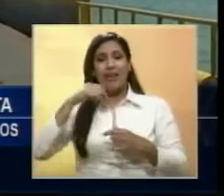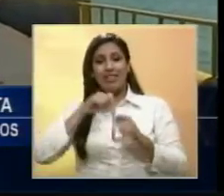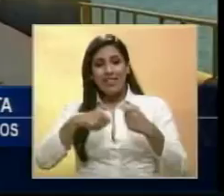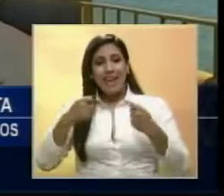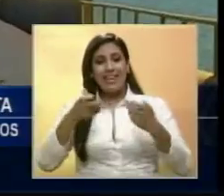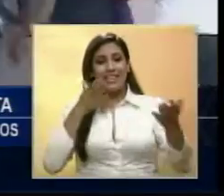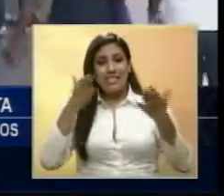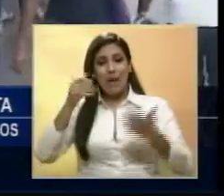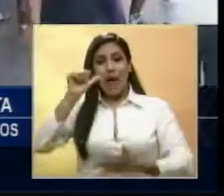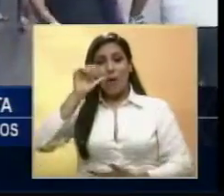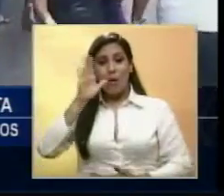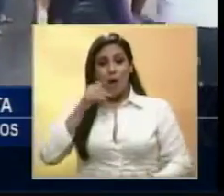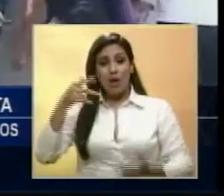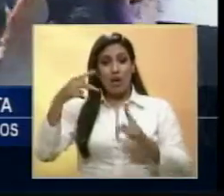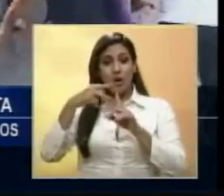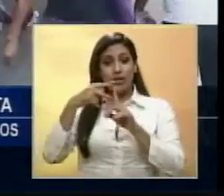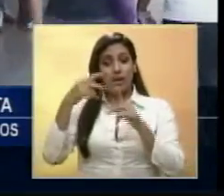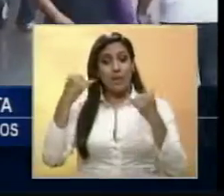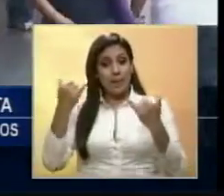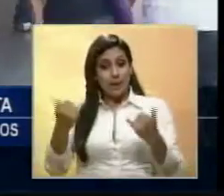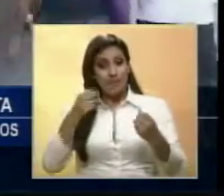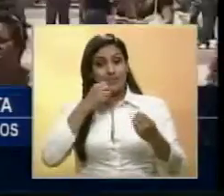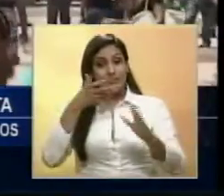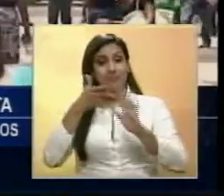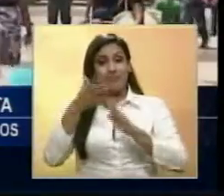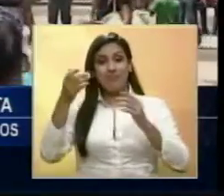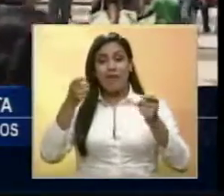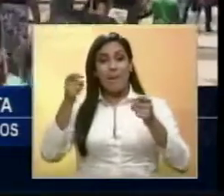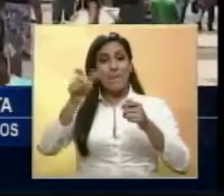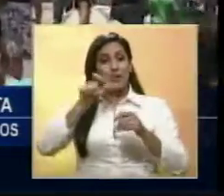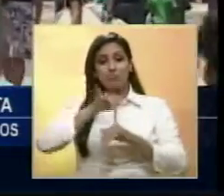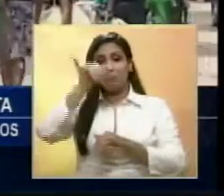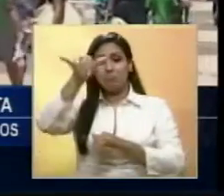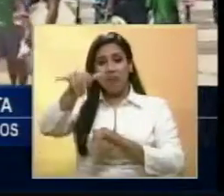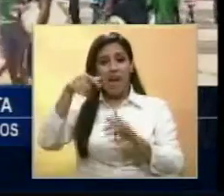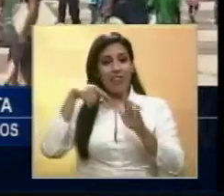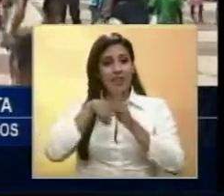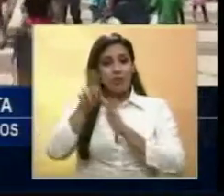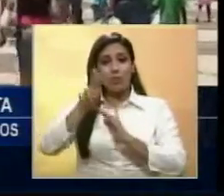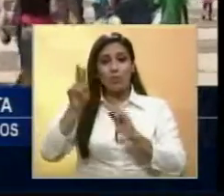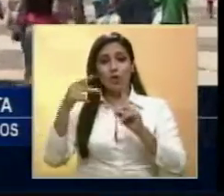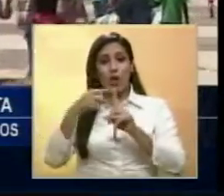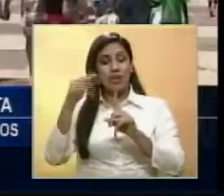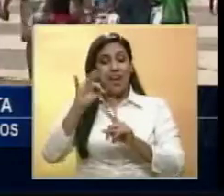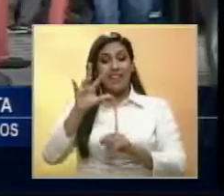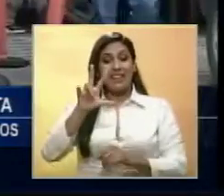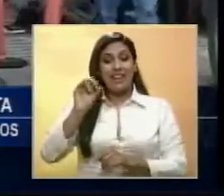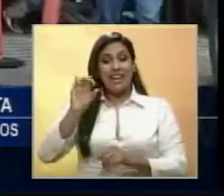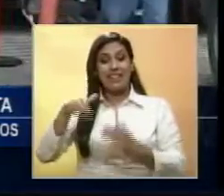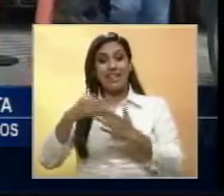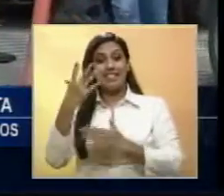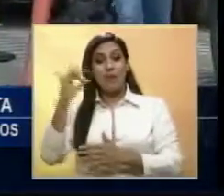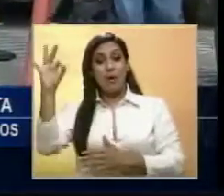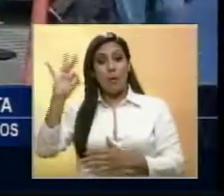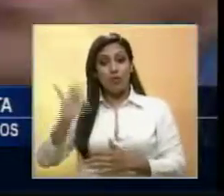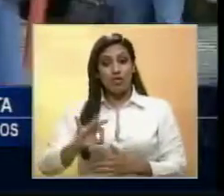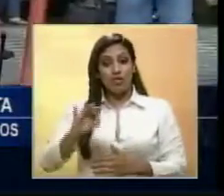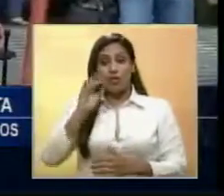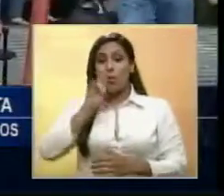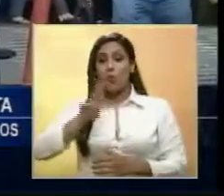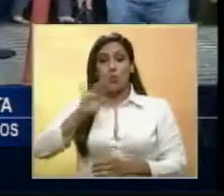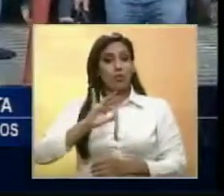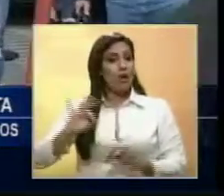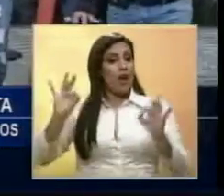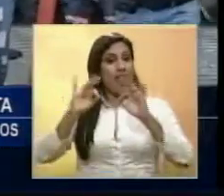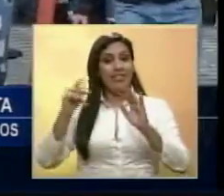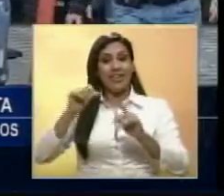en el servicio de agua. Yapur reportó que hubo disminución en el sector que va desde 30 a 50% respecto a la